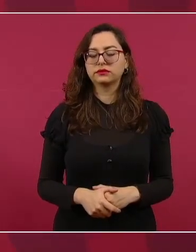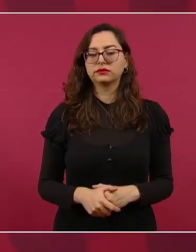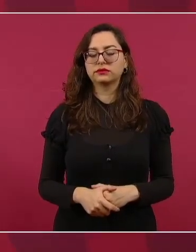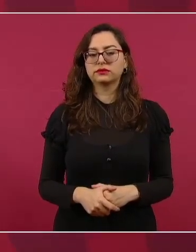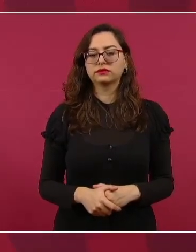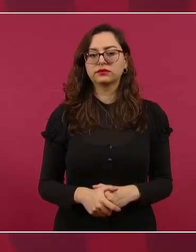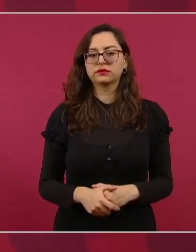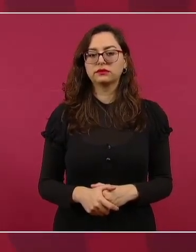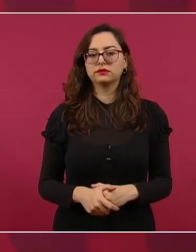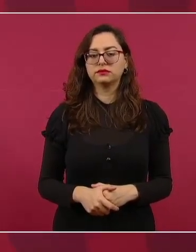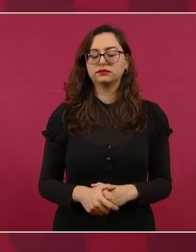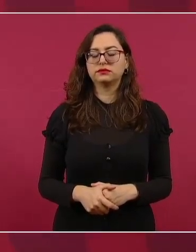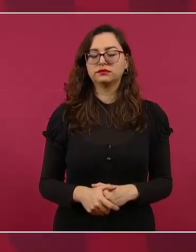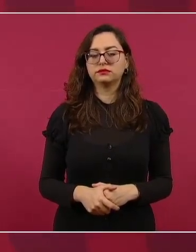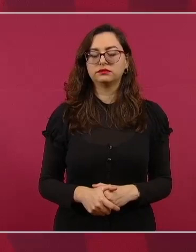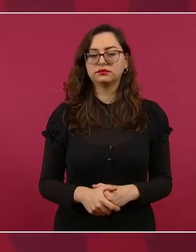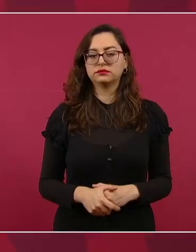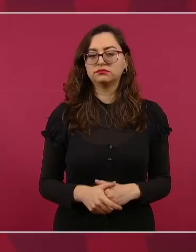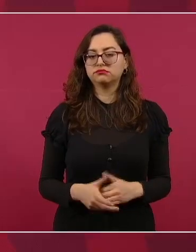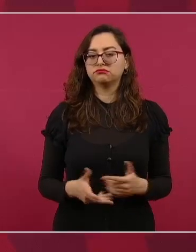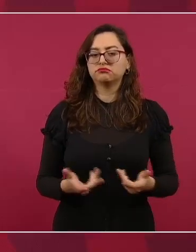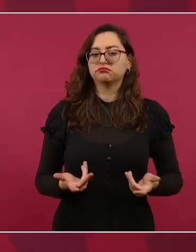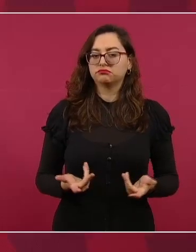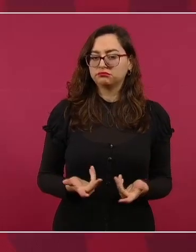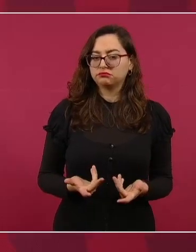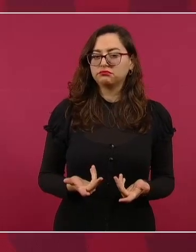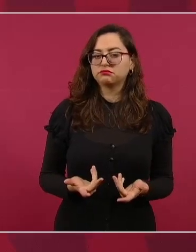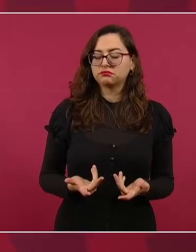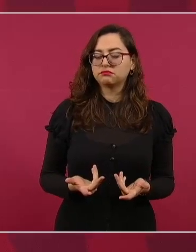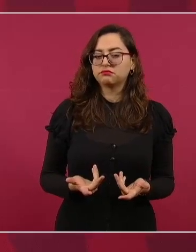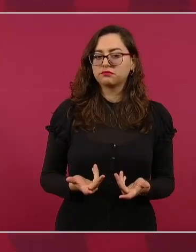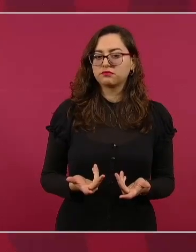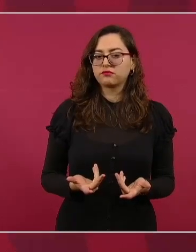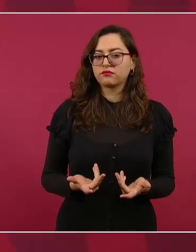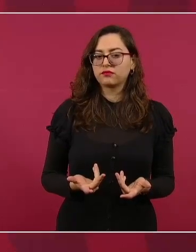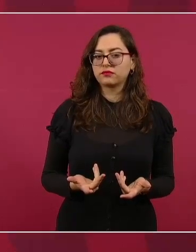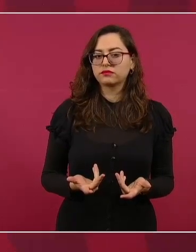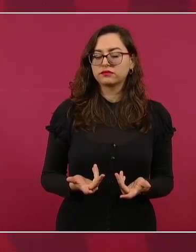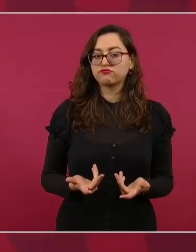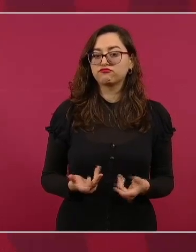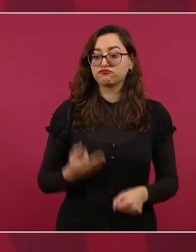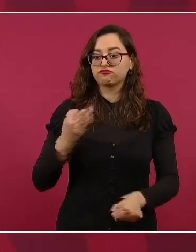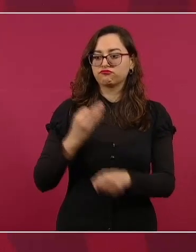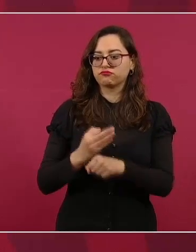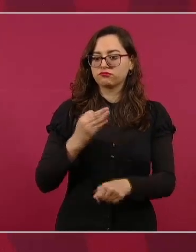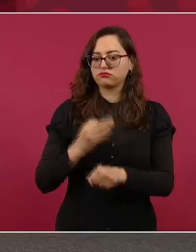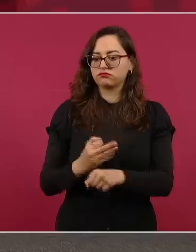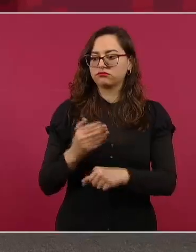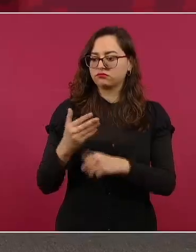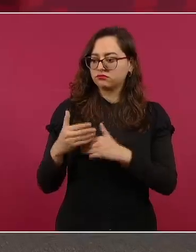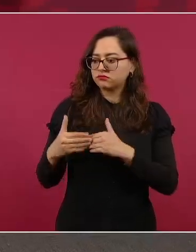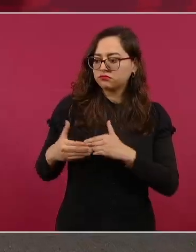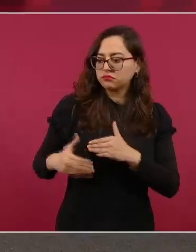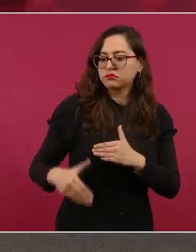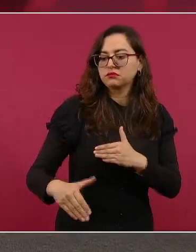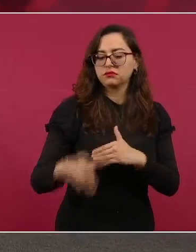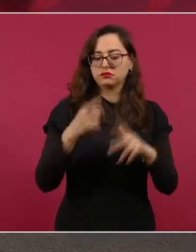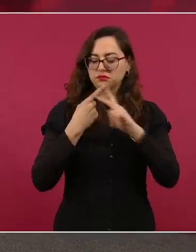pasando por un buen momento, a pesar de